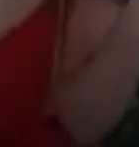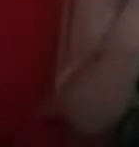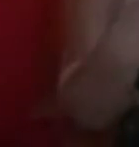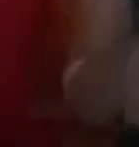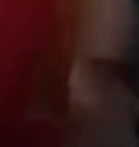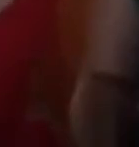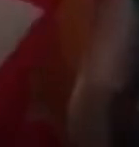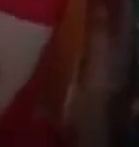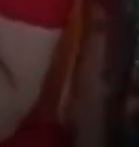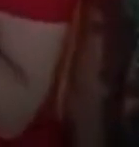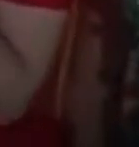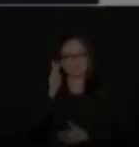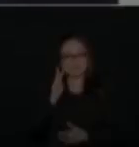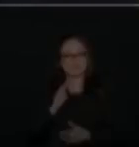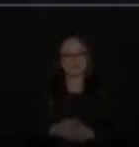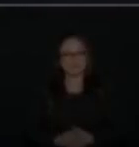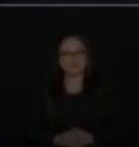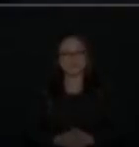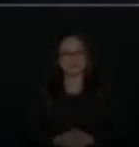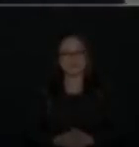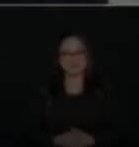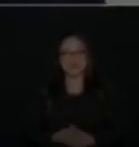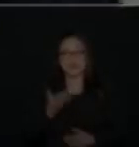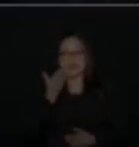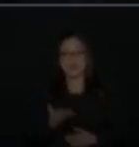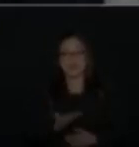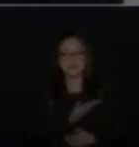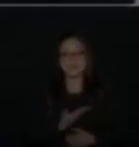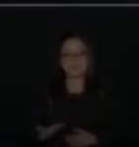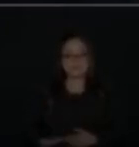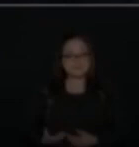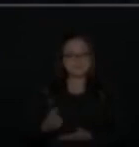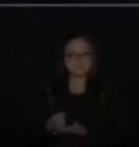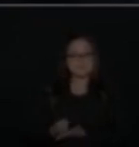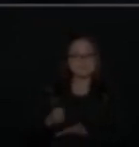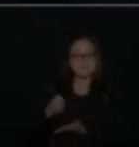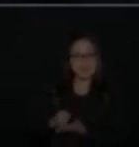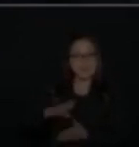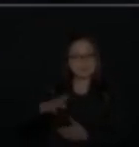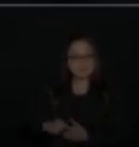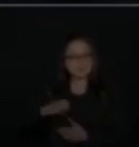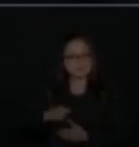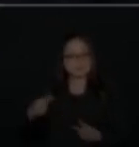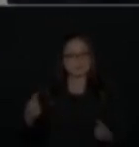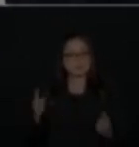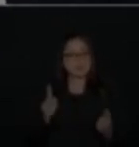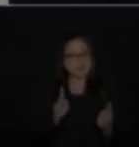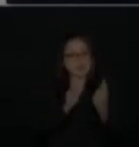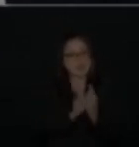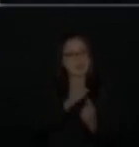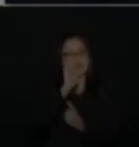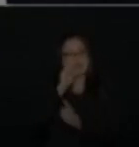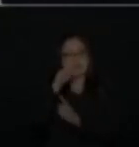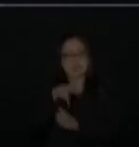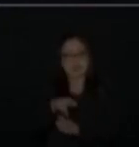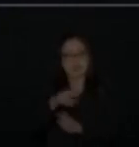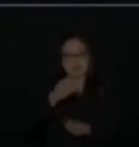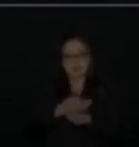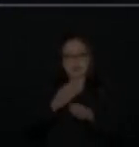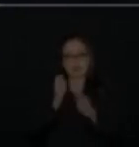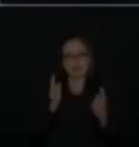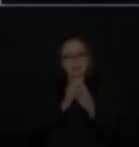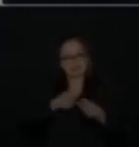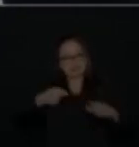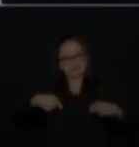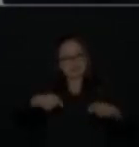El sexenio de Enrique Peña Nieto llegó a su fin con un agradecimiento del presidente López Obrador y la promesa de que su gobierno no perseguiría a